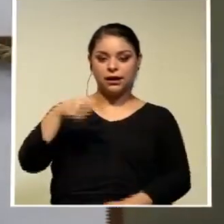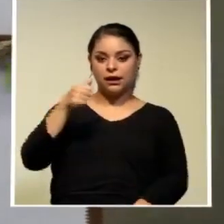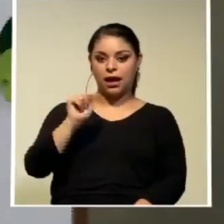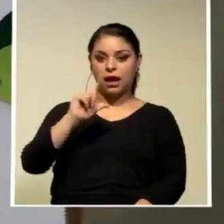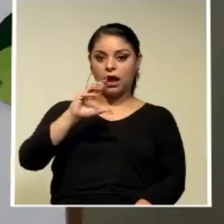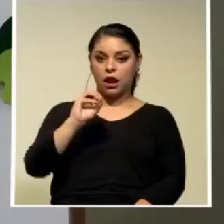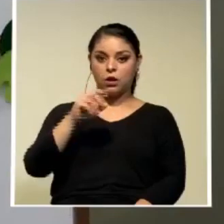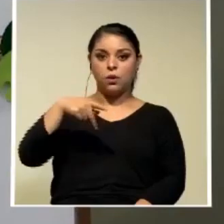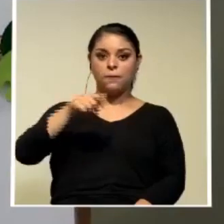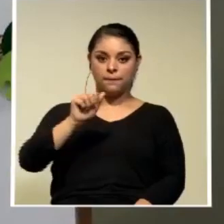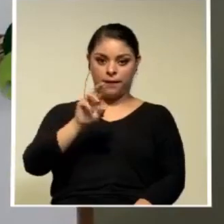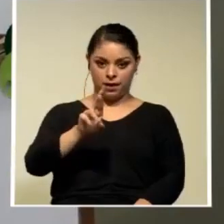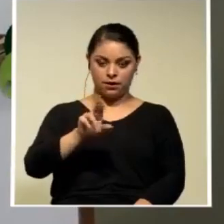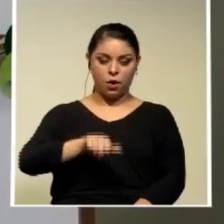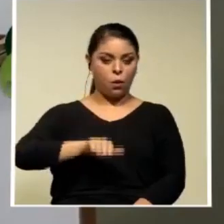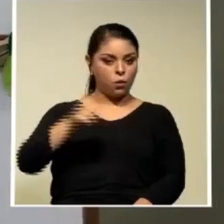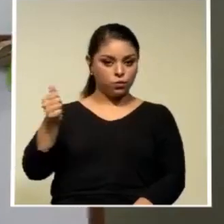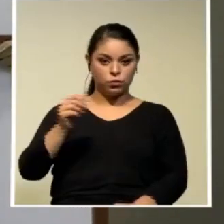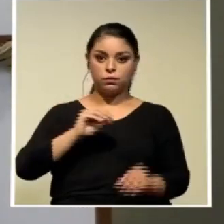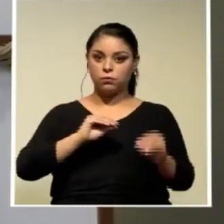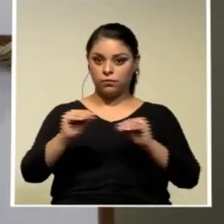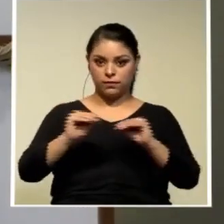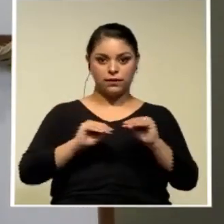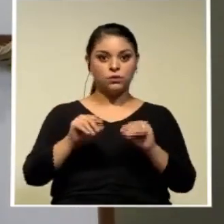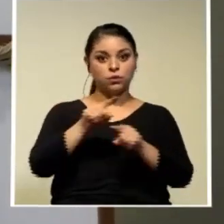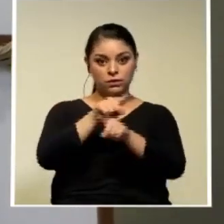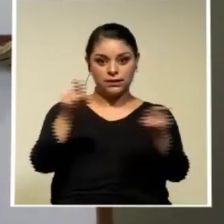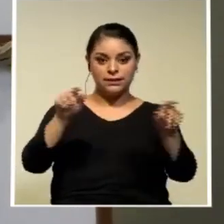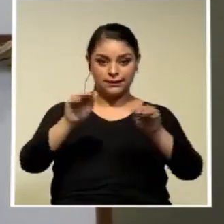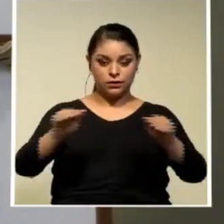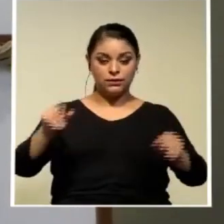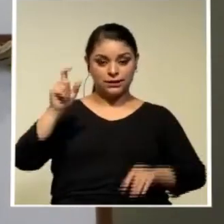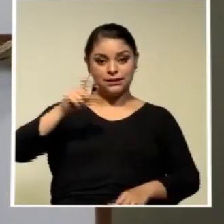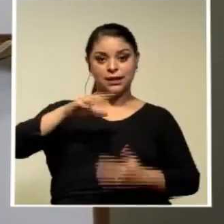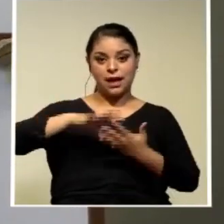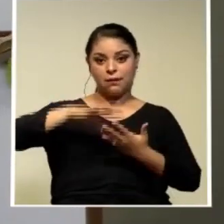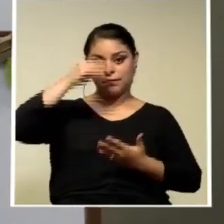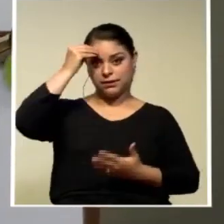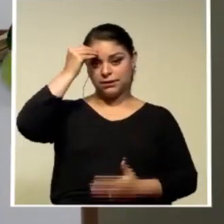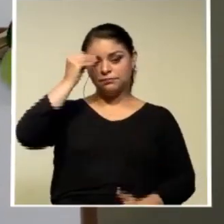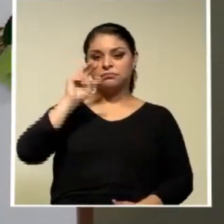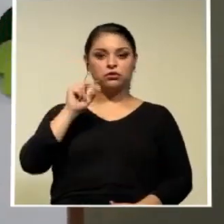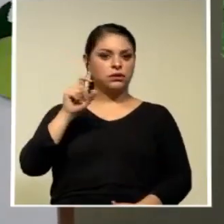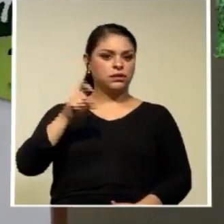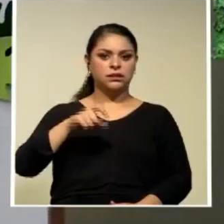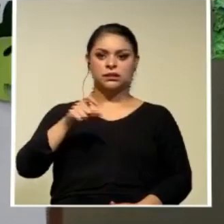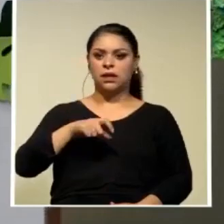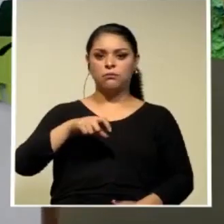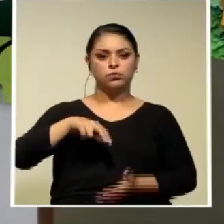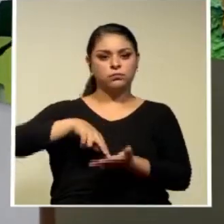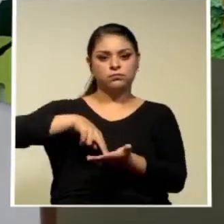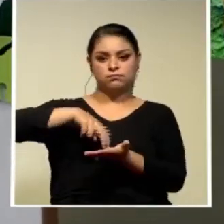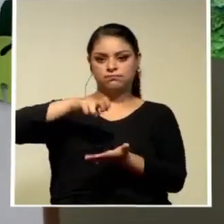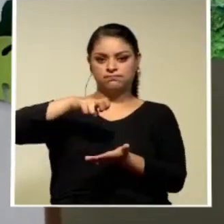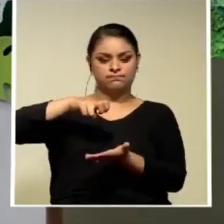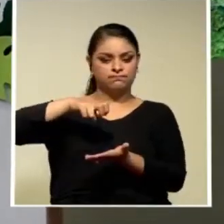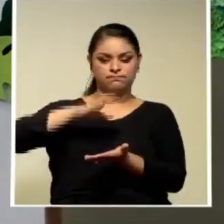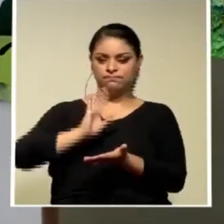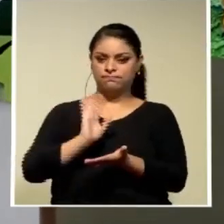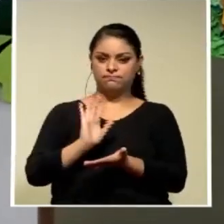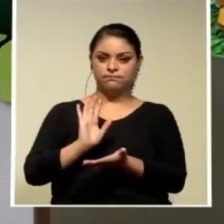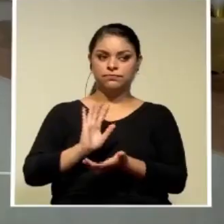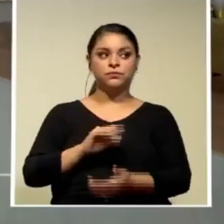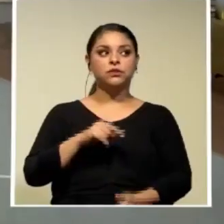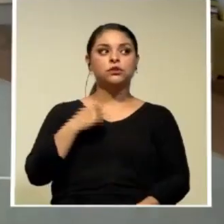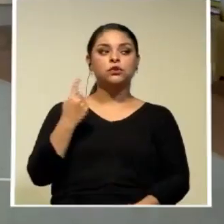movimiento que los niños y las niñas también necesitan aprender. Uh-huh. Ese no tenemos que subir las rodillas, ¿verdad?